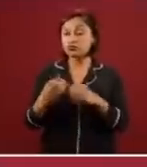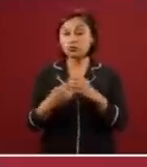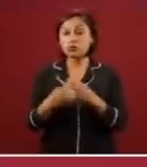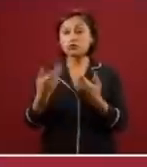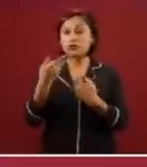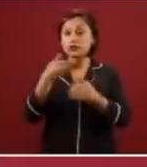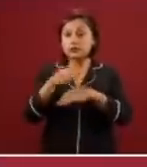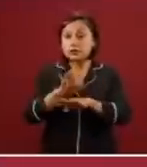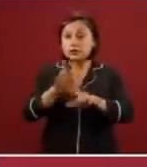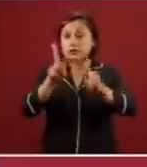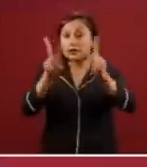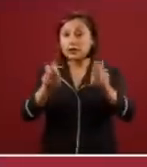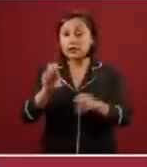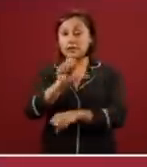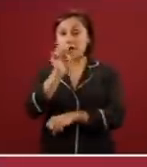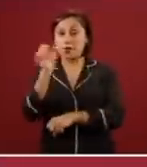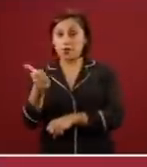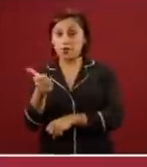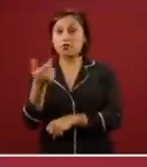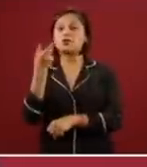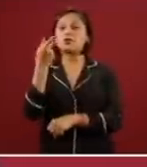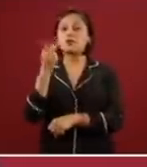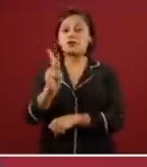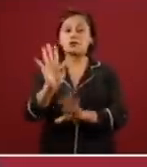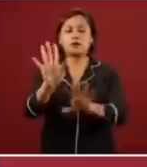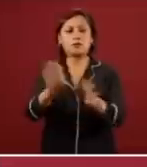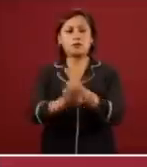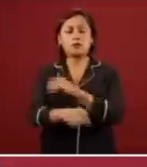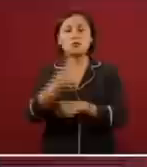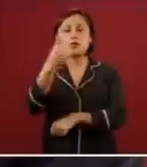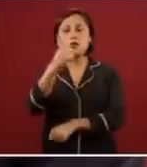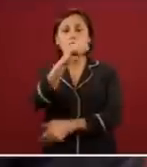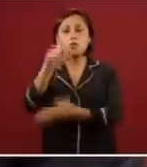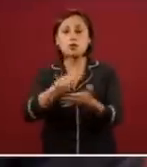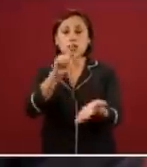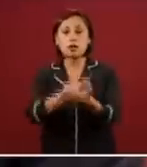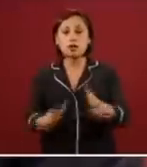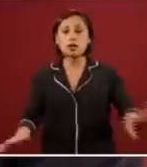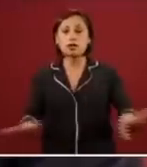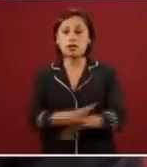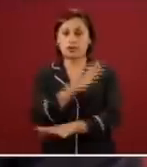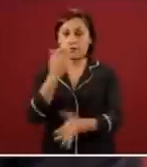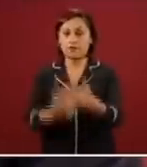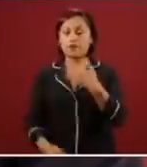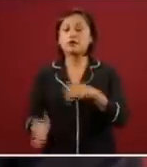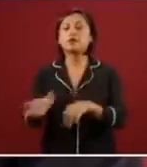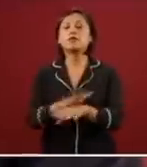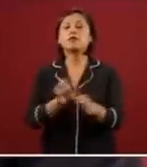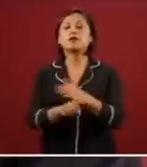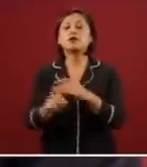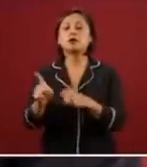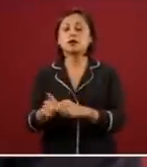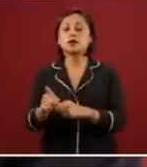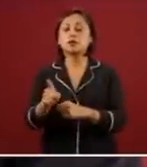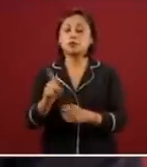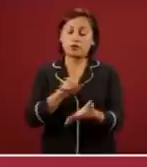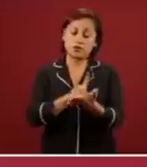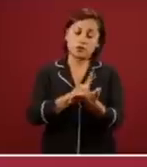una reforma que nos hace falta es elevar a rango constitucional los derechos